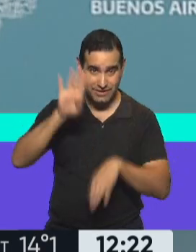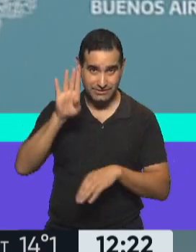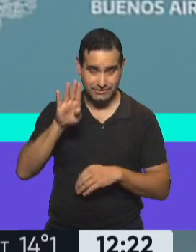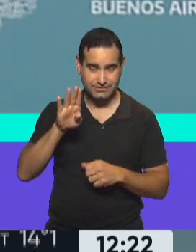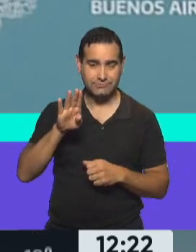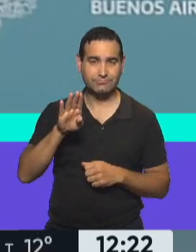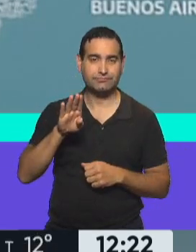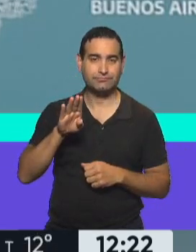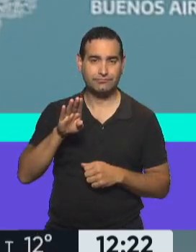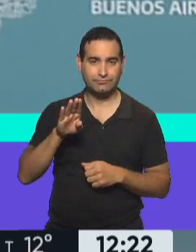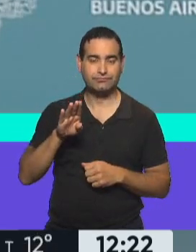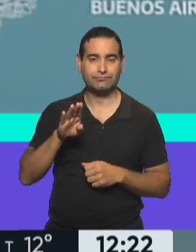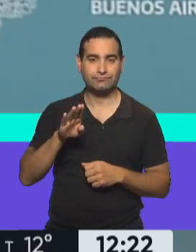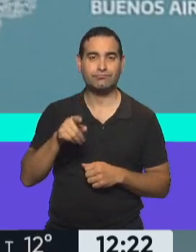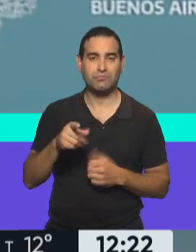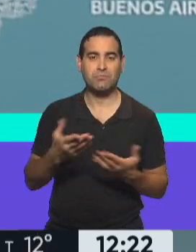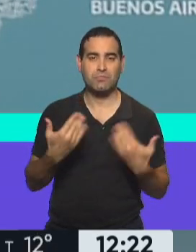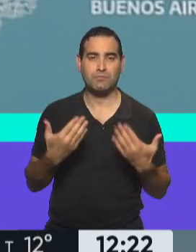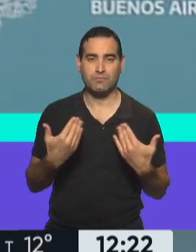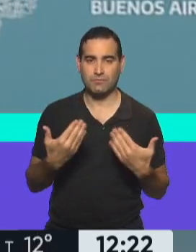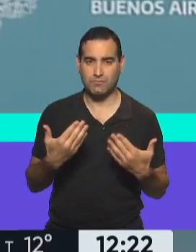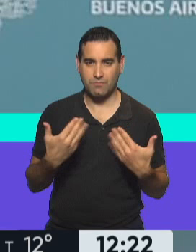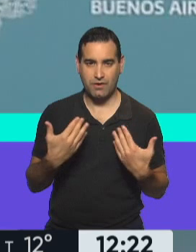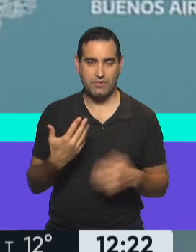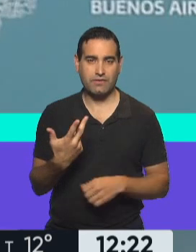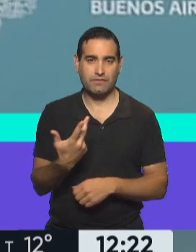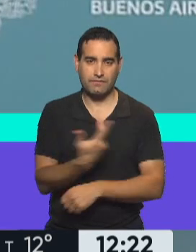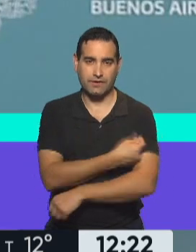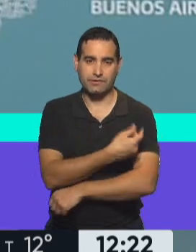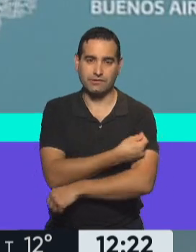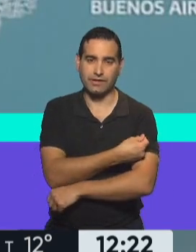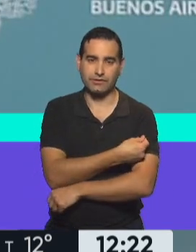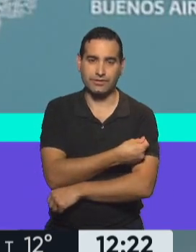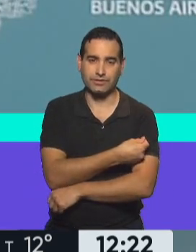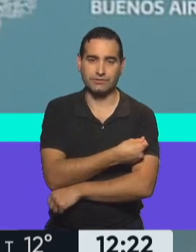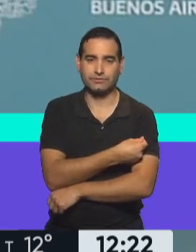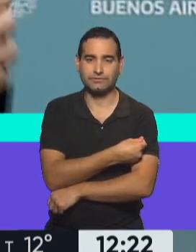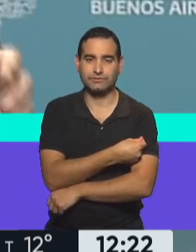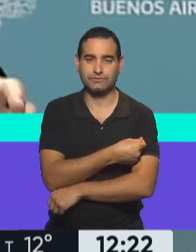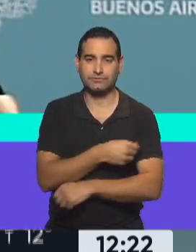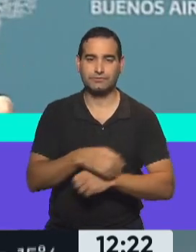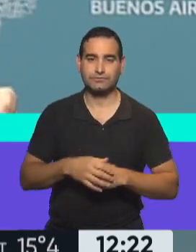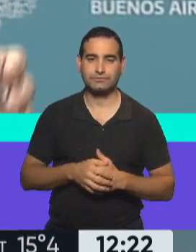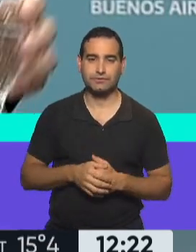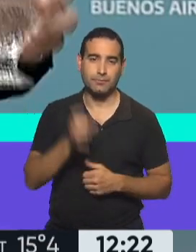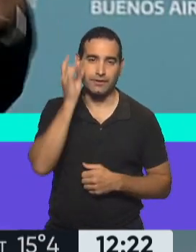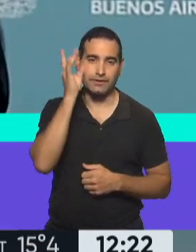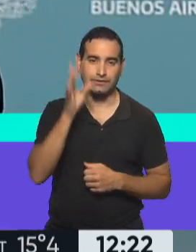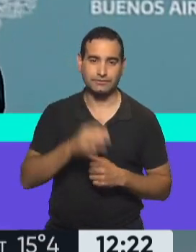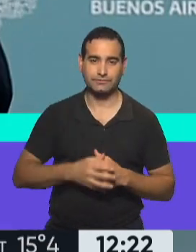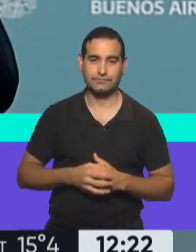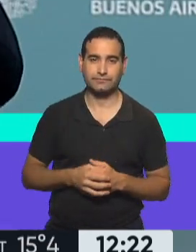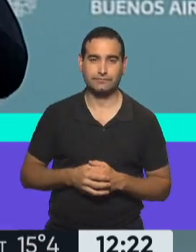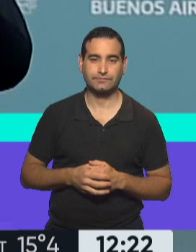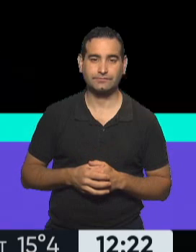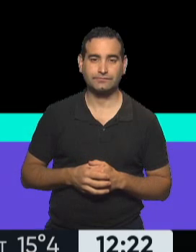años tienen la posibilidad de acceder a la vacuna, perdón,